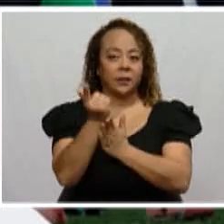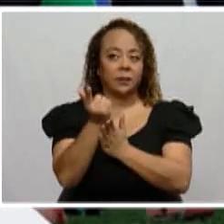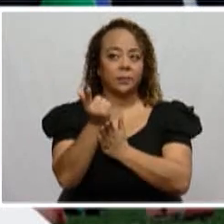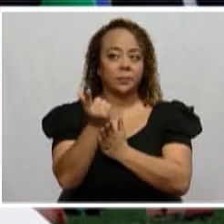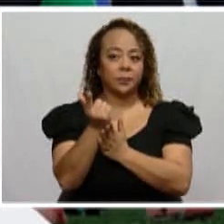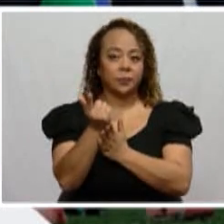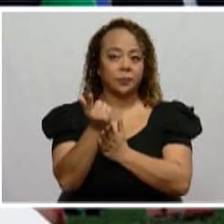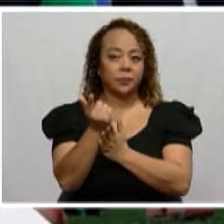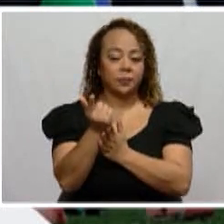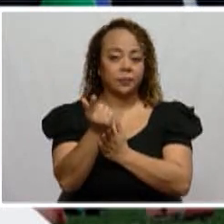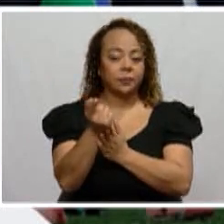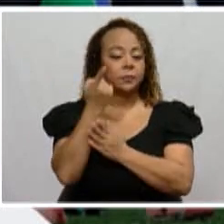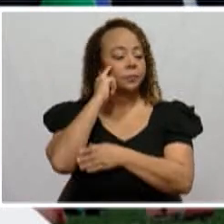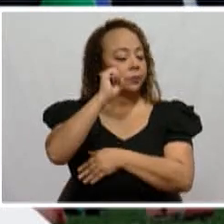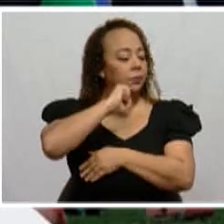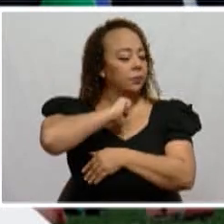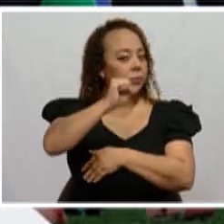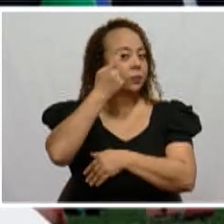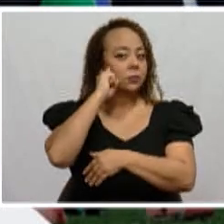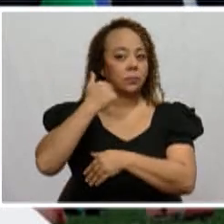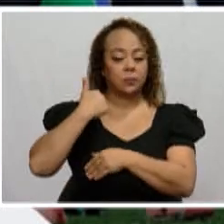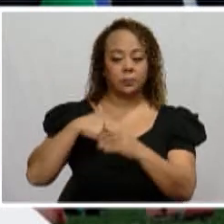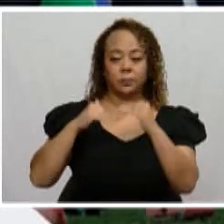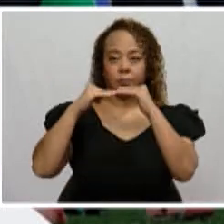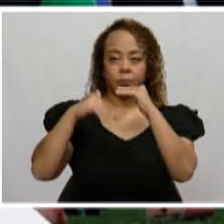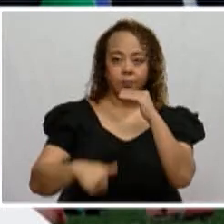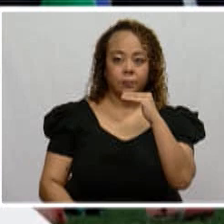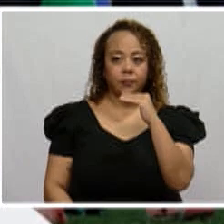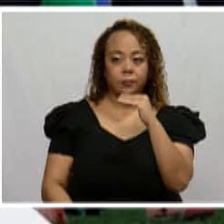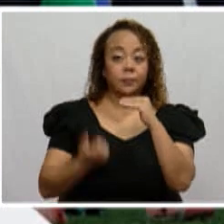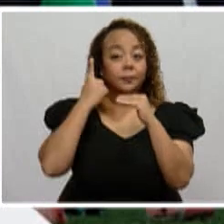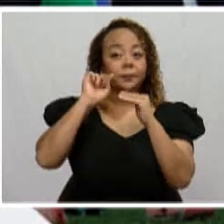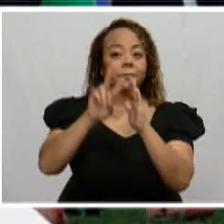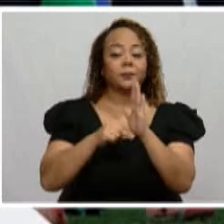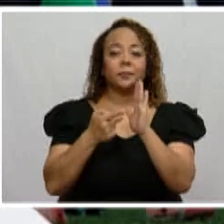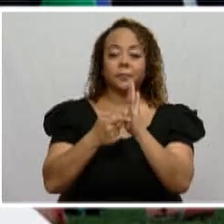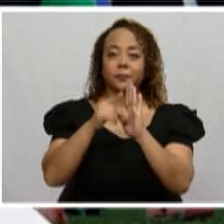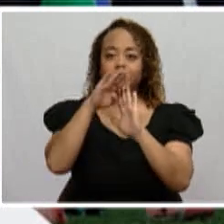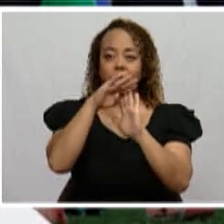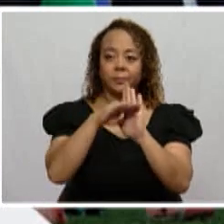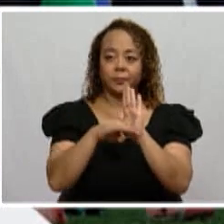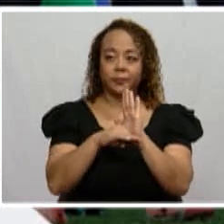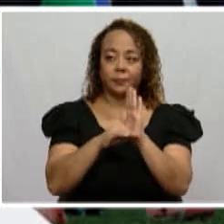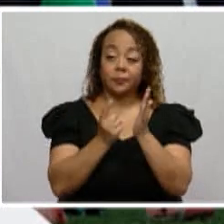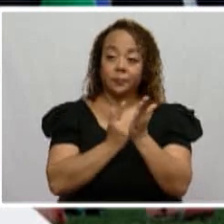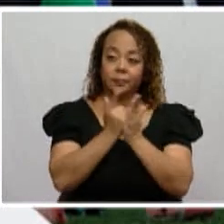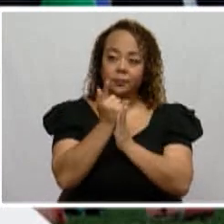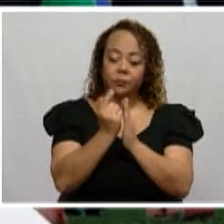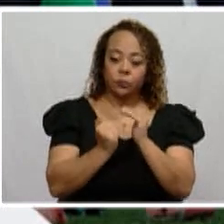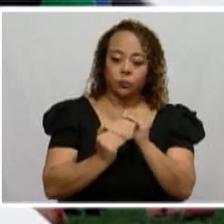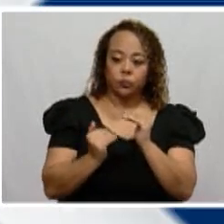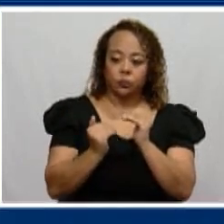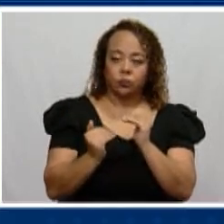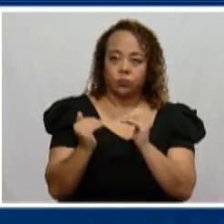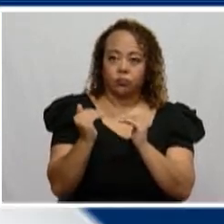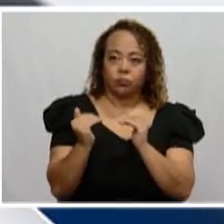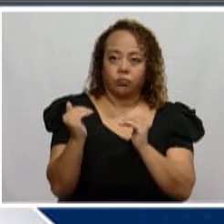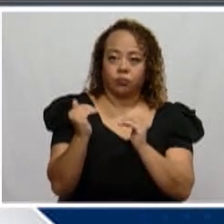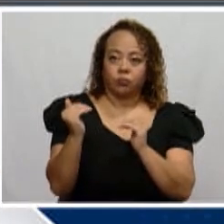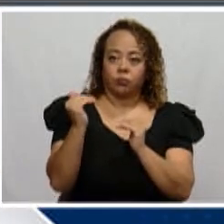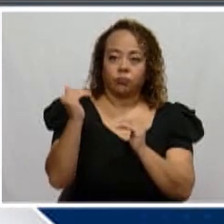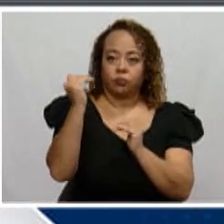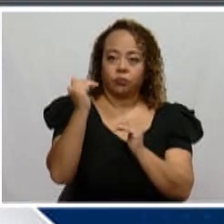por la victoria por el hombre de menos por lo que significa en la tabla Liberia sube y se mete el protagonismo